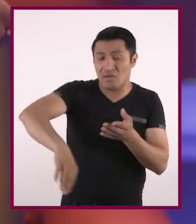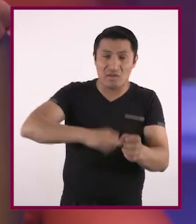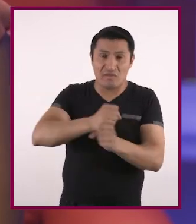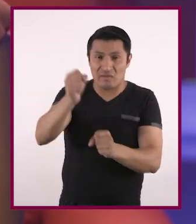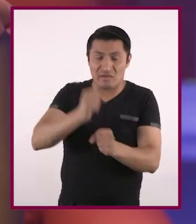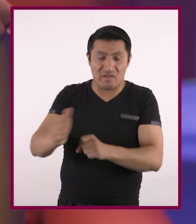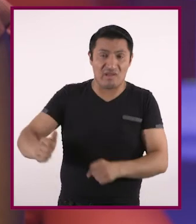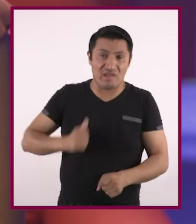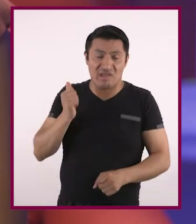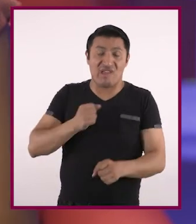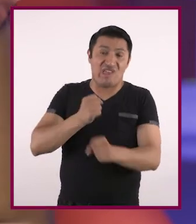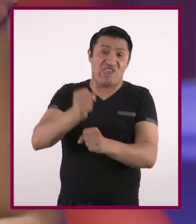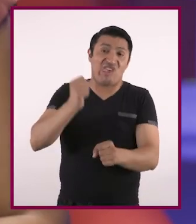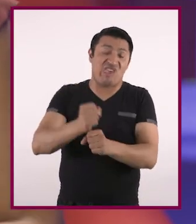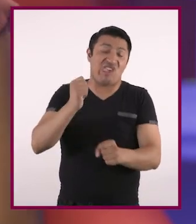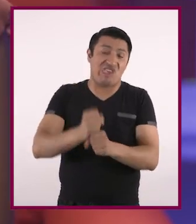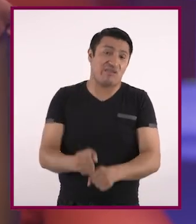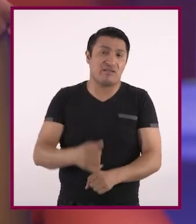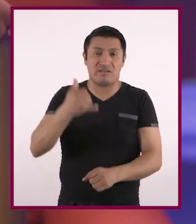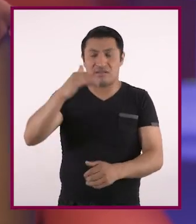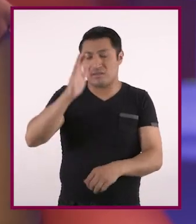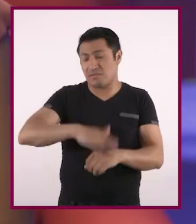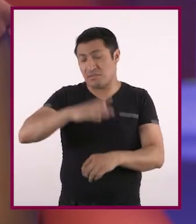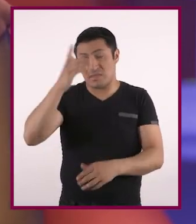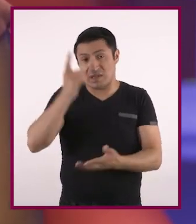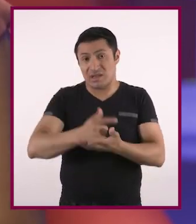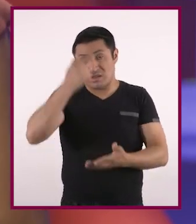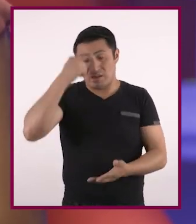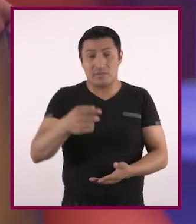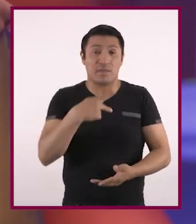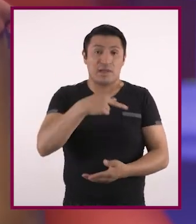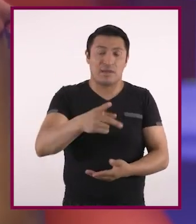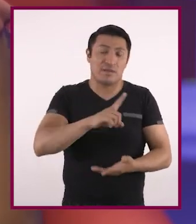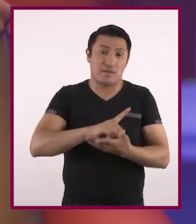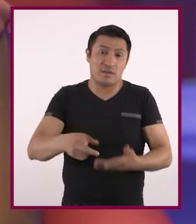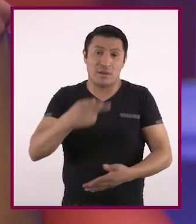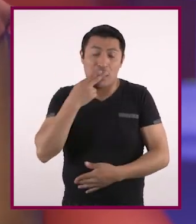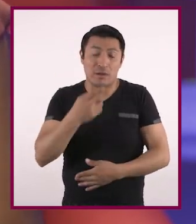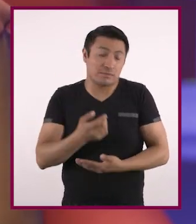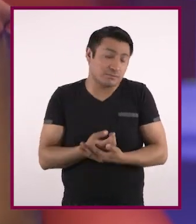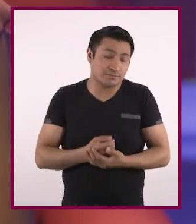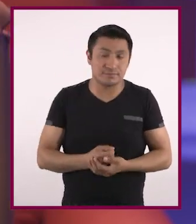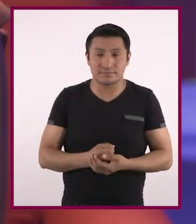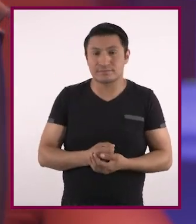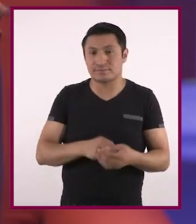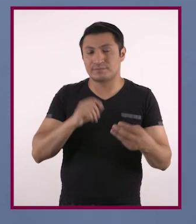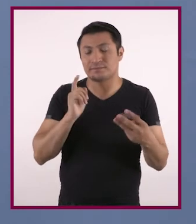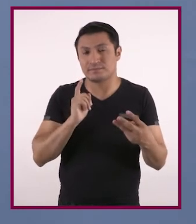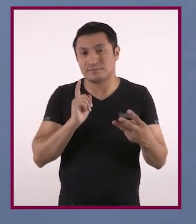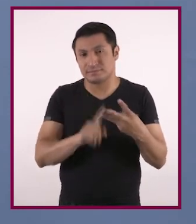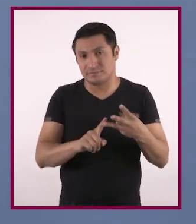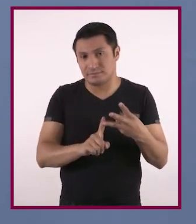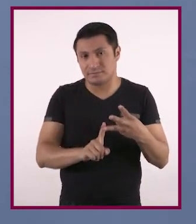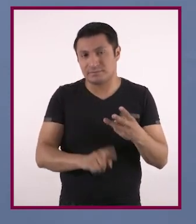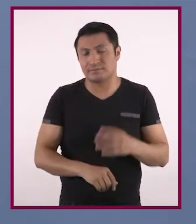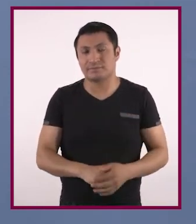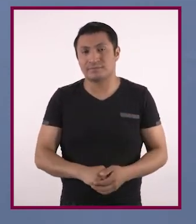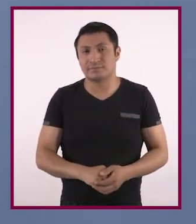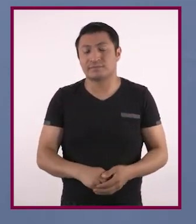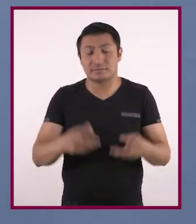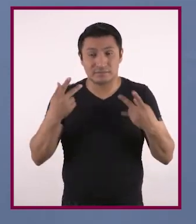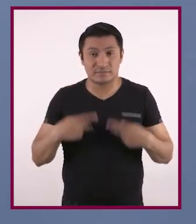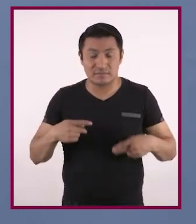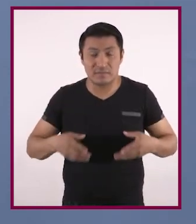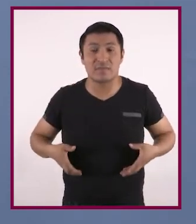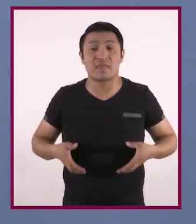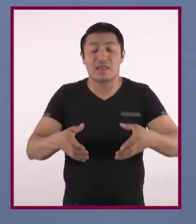maltrato, abuso, violencia, así como obstáculos mayores para el pleno ejercicio de sus derechos y libertades fundamentales. 3. Las